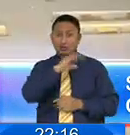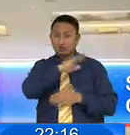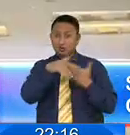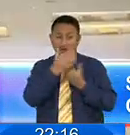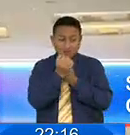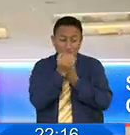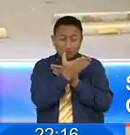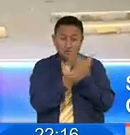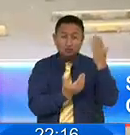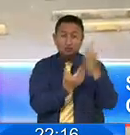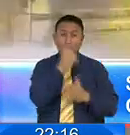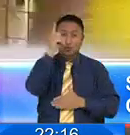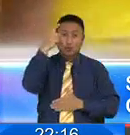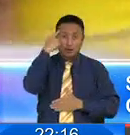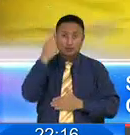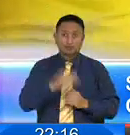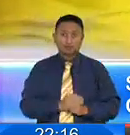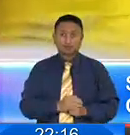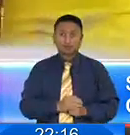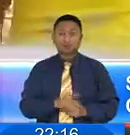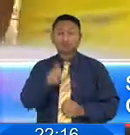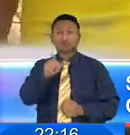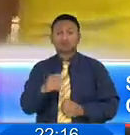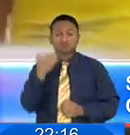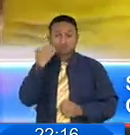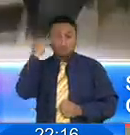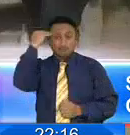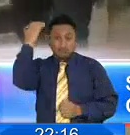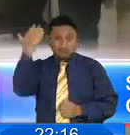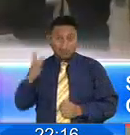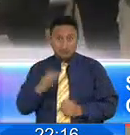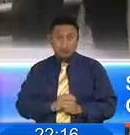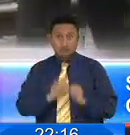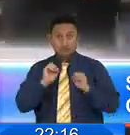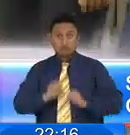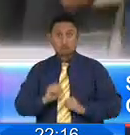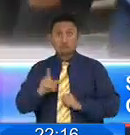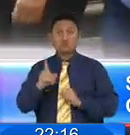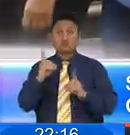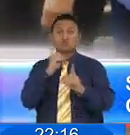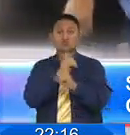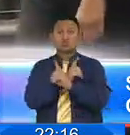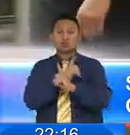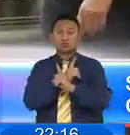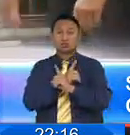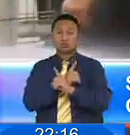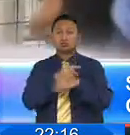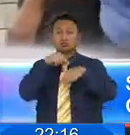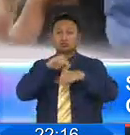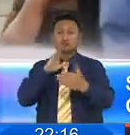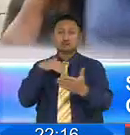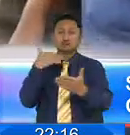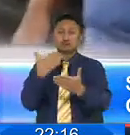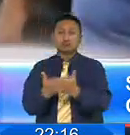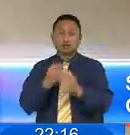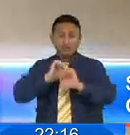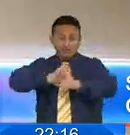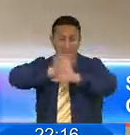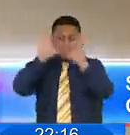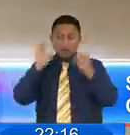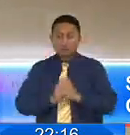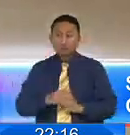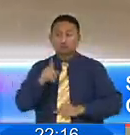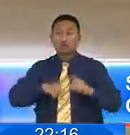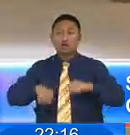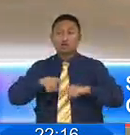nuevo gobierno. Fueron personas adultas mayores y con algún tipo de discapacidad quienes llegaron desde muy temprano. Algunos lo